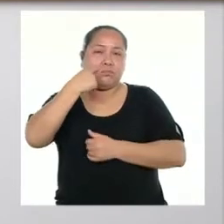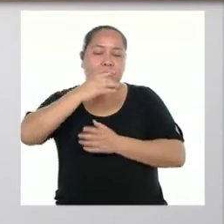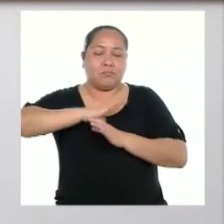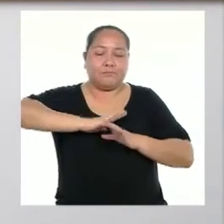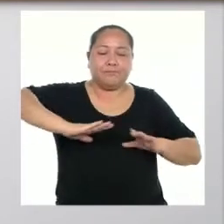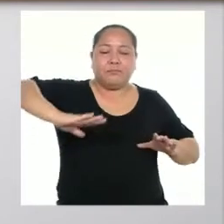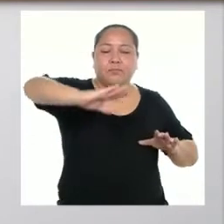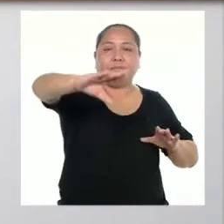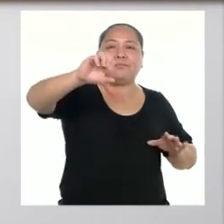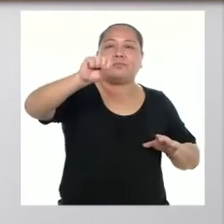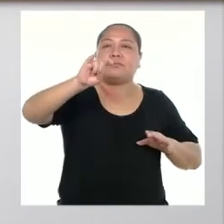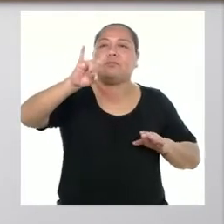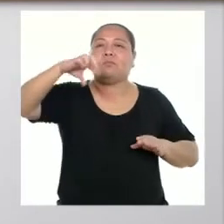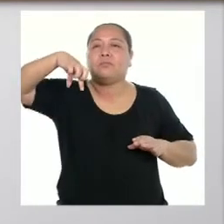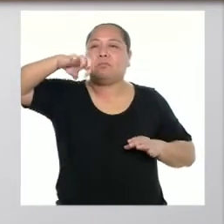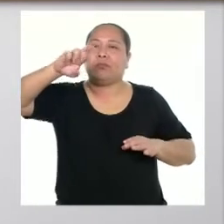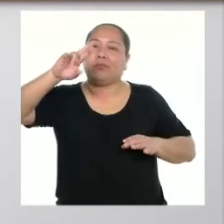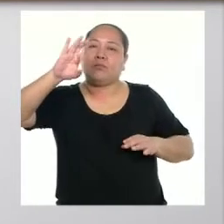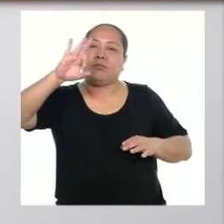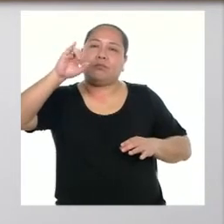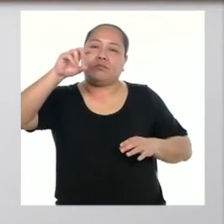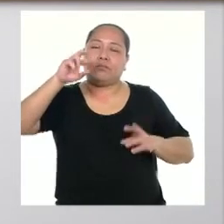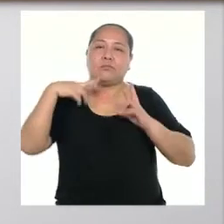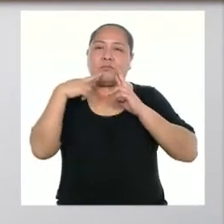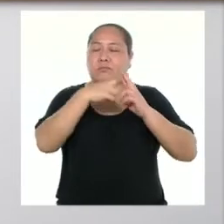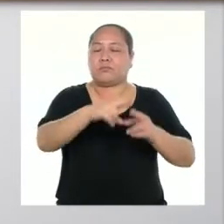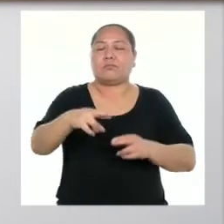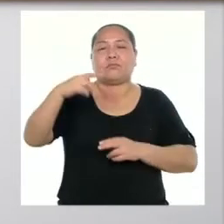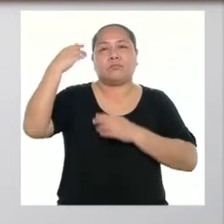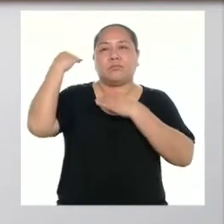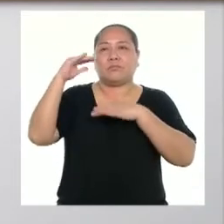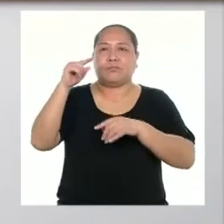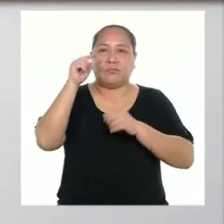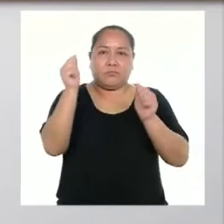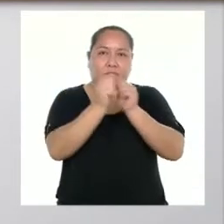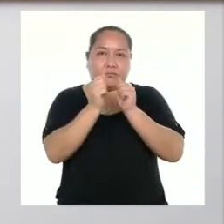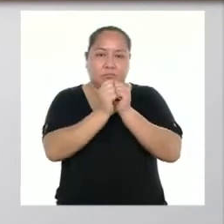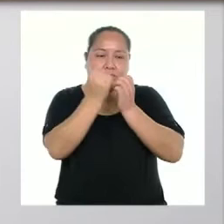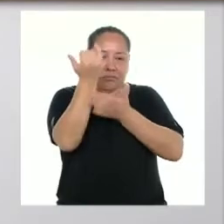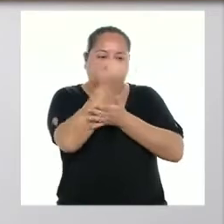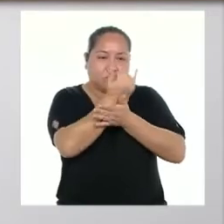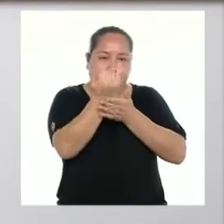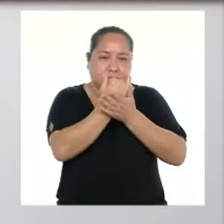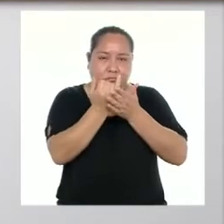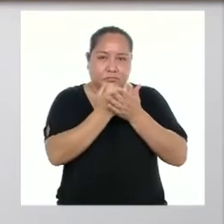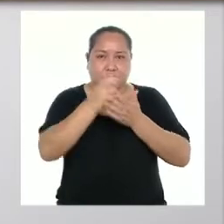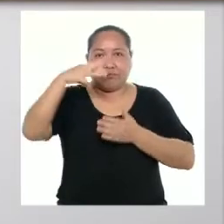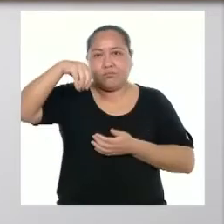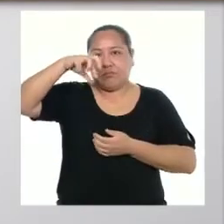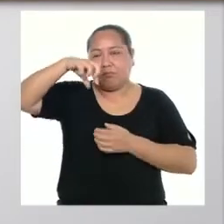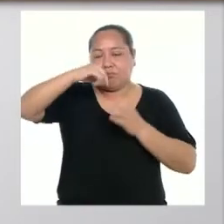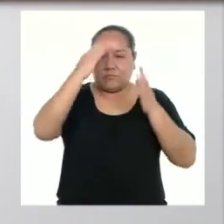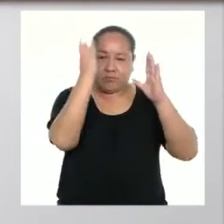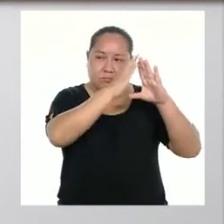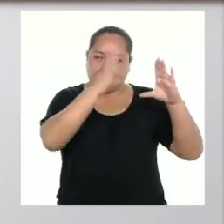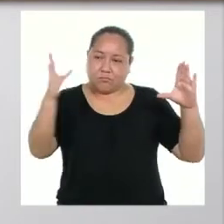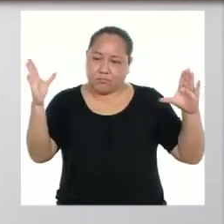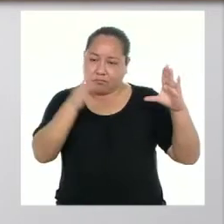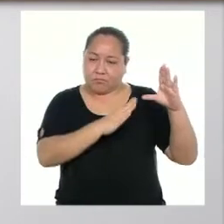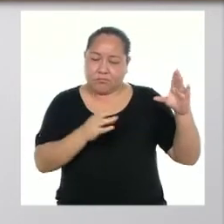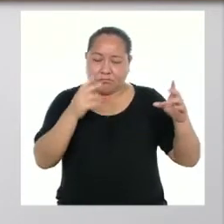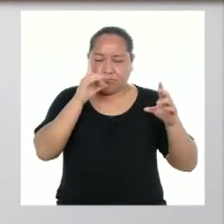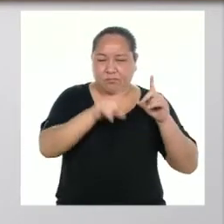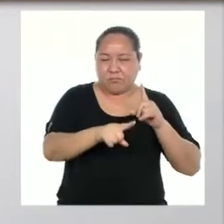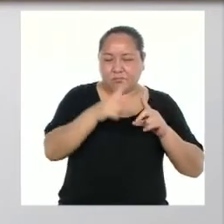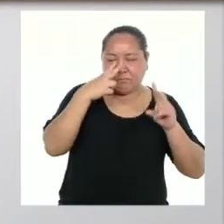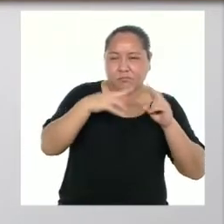de la cuenca del río Piura, para lo cual, a partir de un mapa a escala, realizaremos el cálculo de la